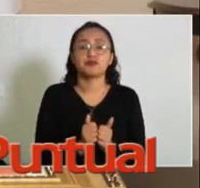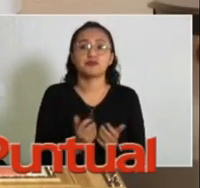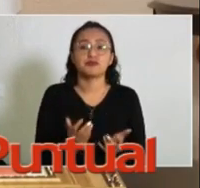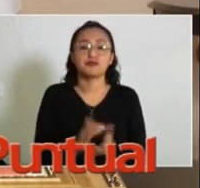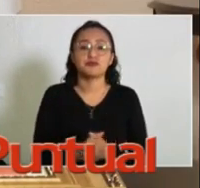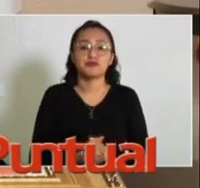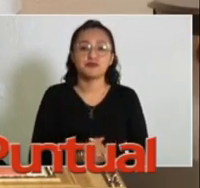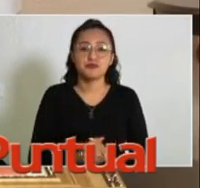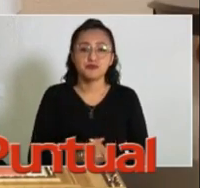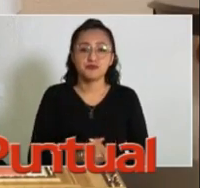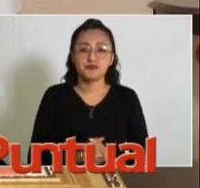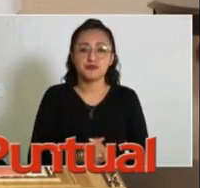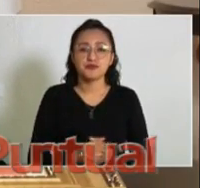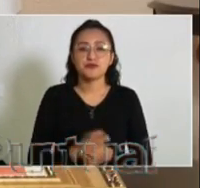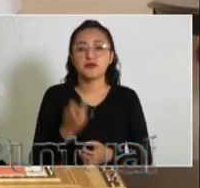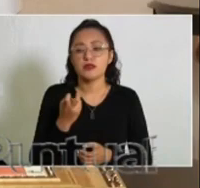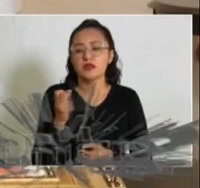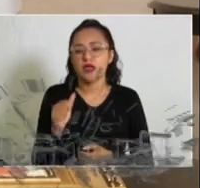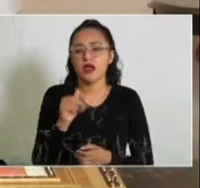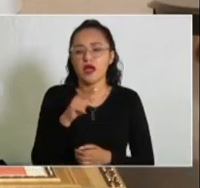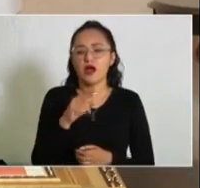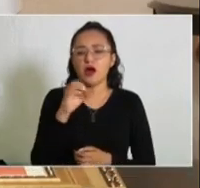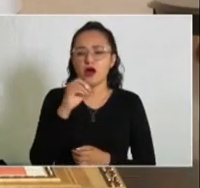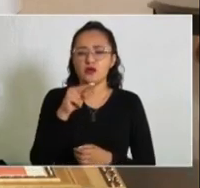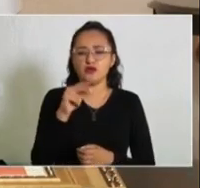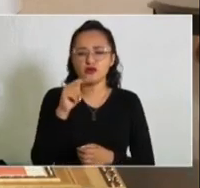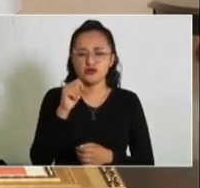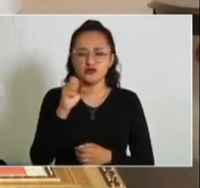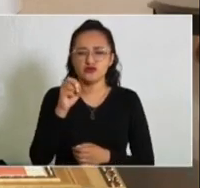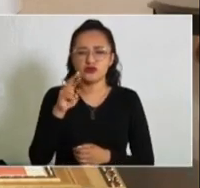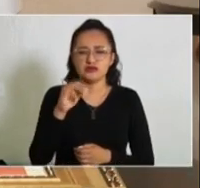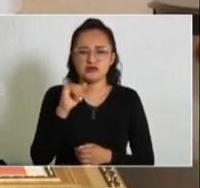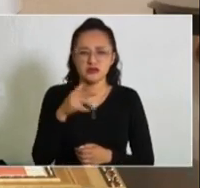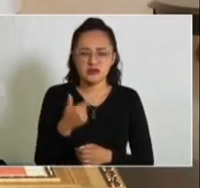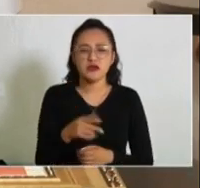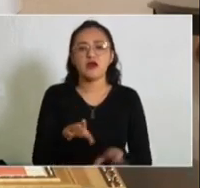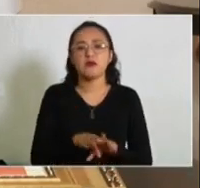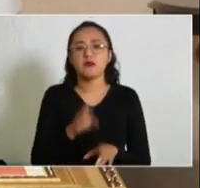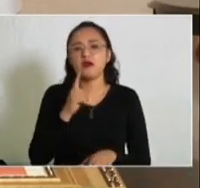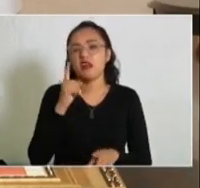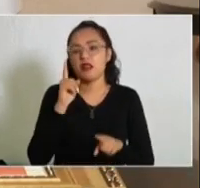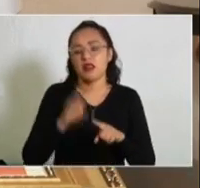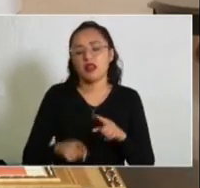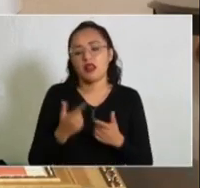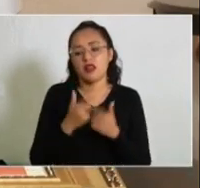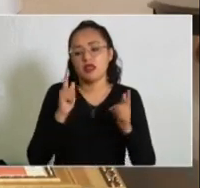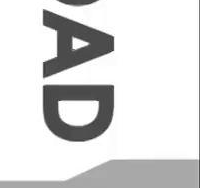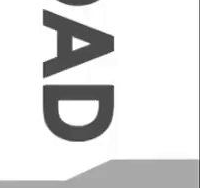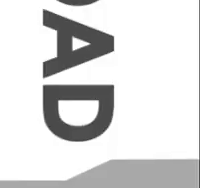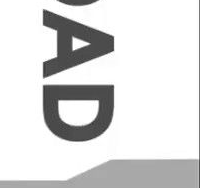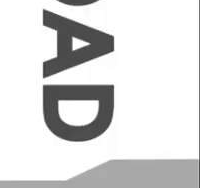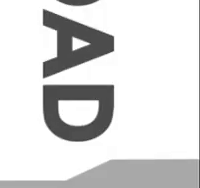esa el outsourcing que les libera de cualquier responsabilidad